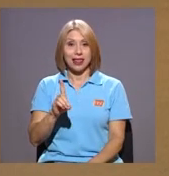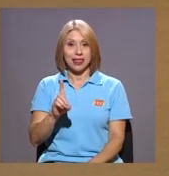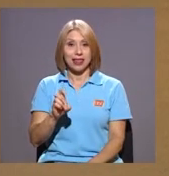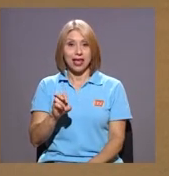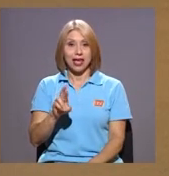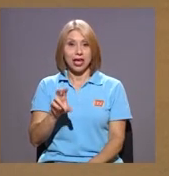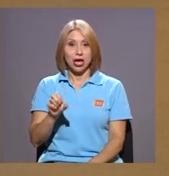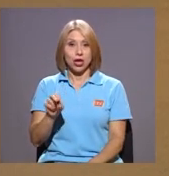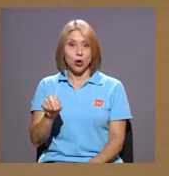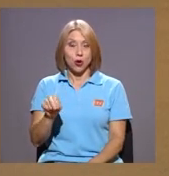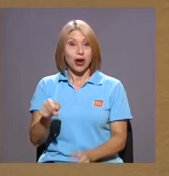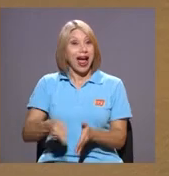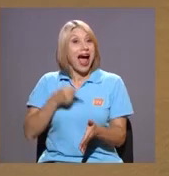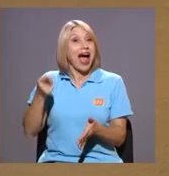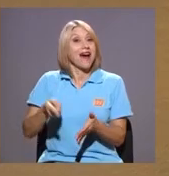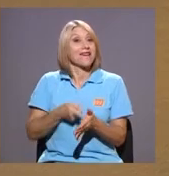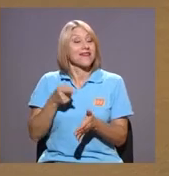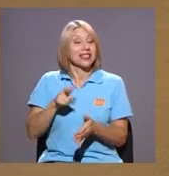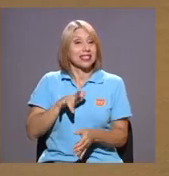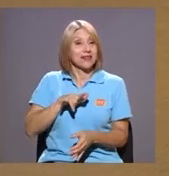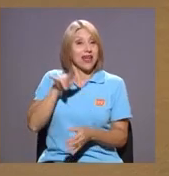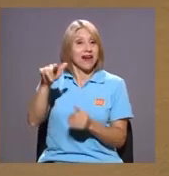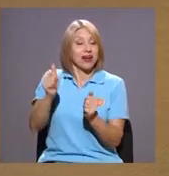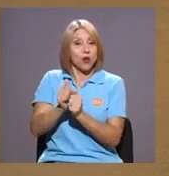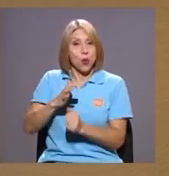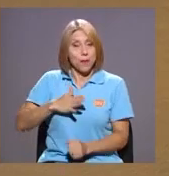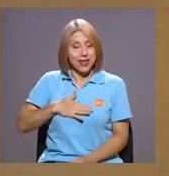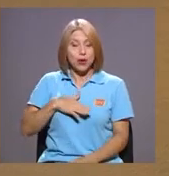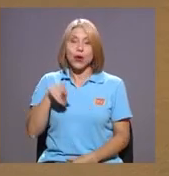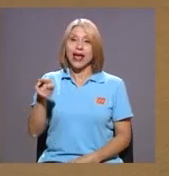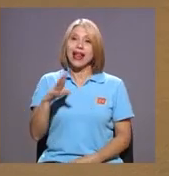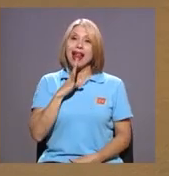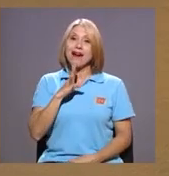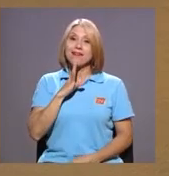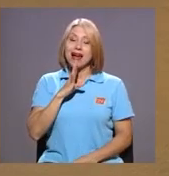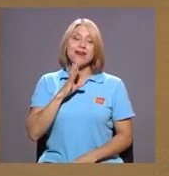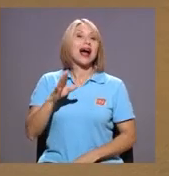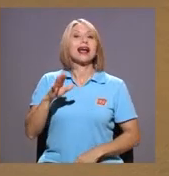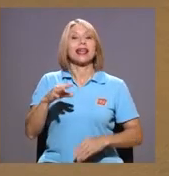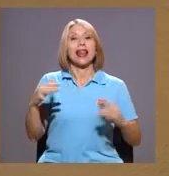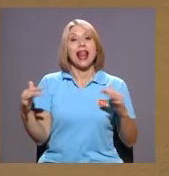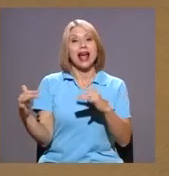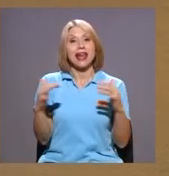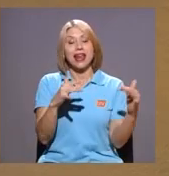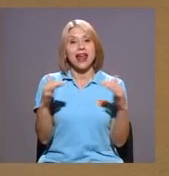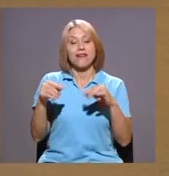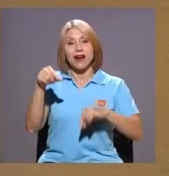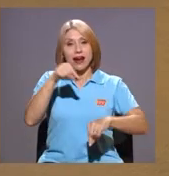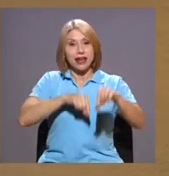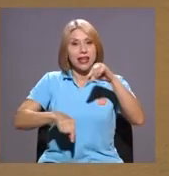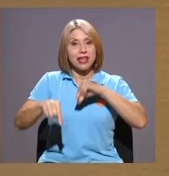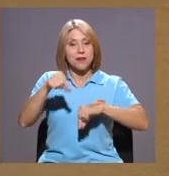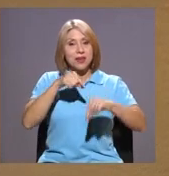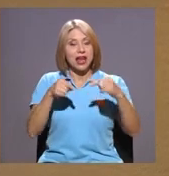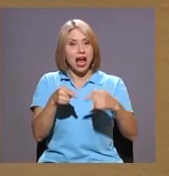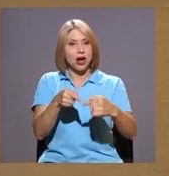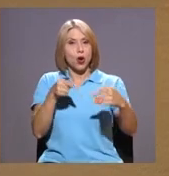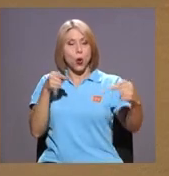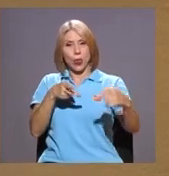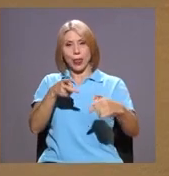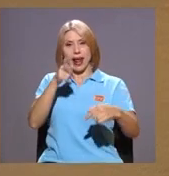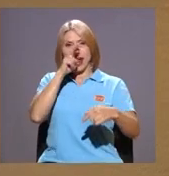viajar conmigo, hablaba de que, digamos, la guerra química contra el